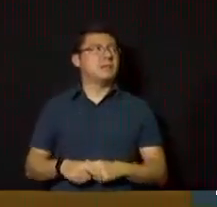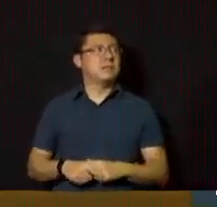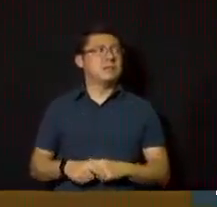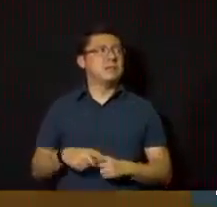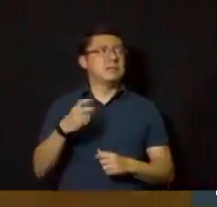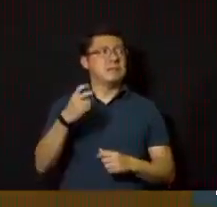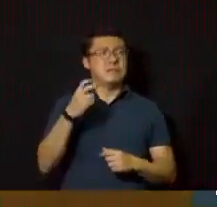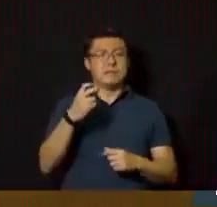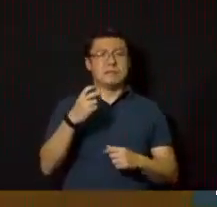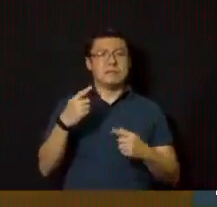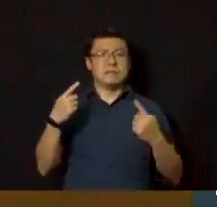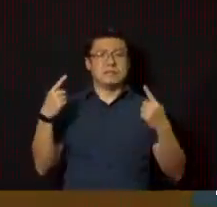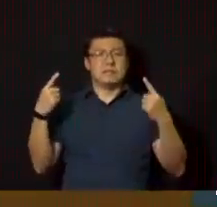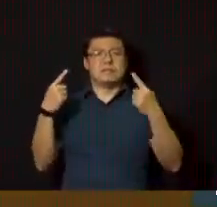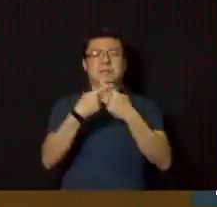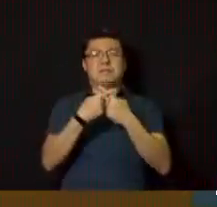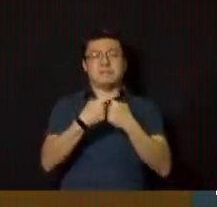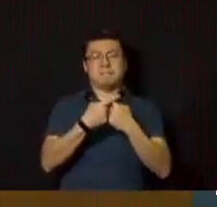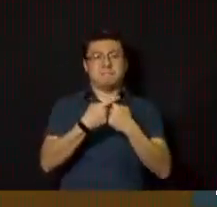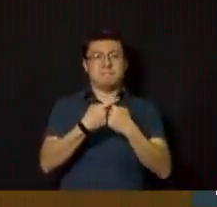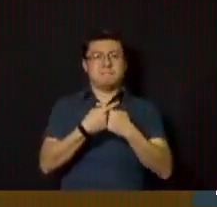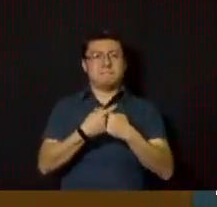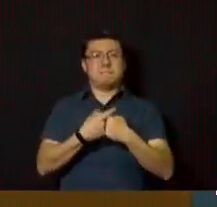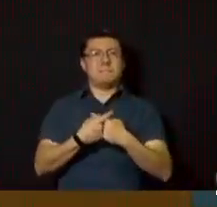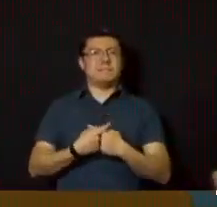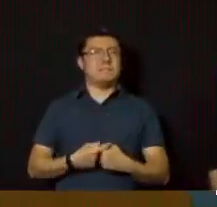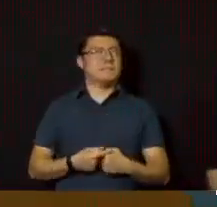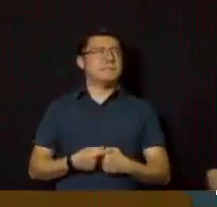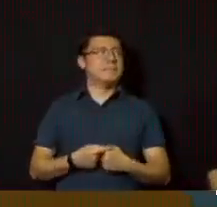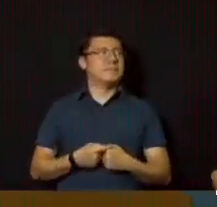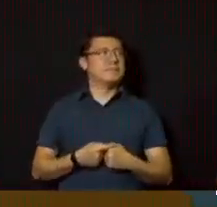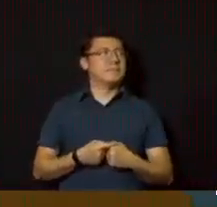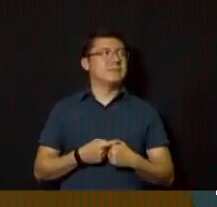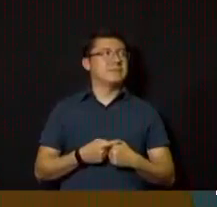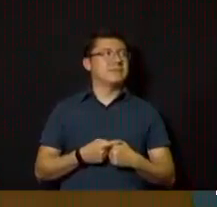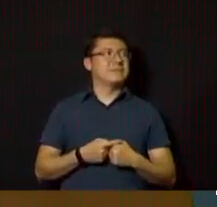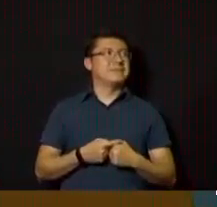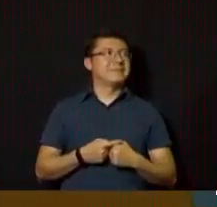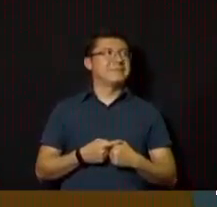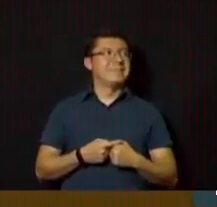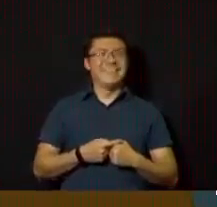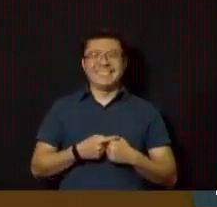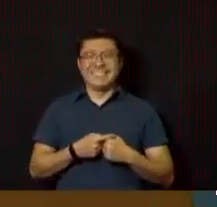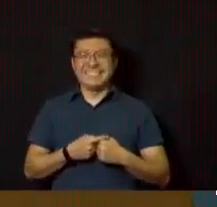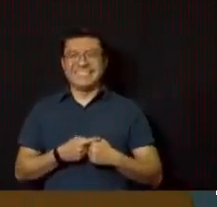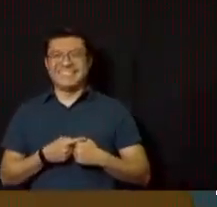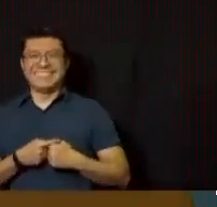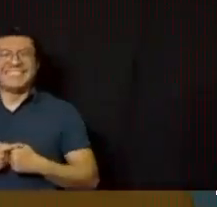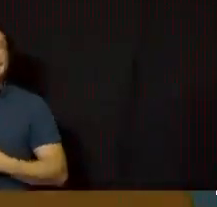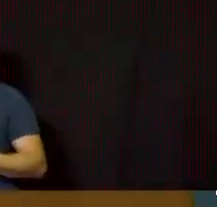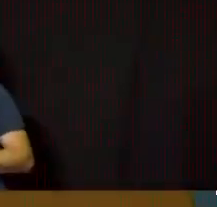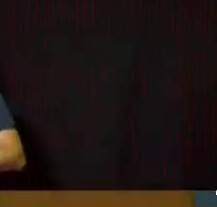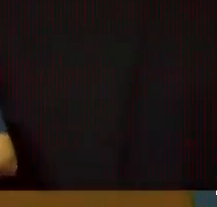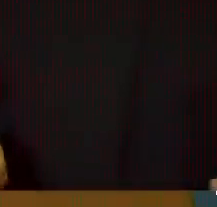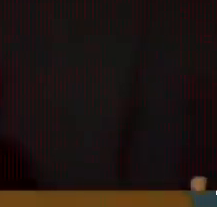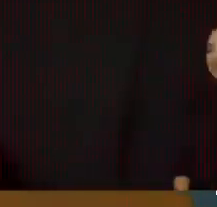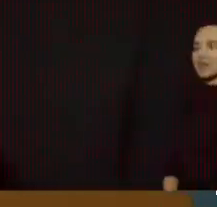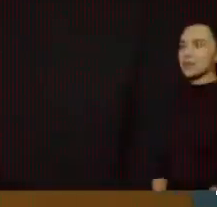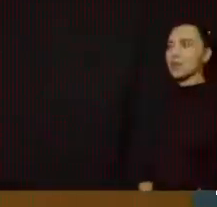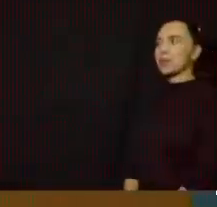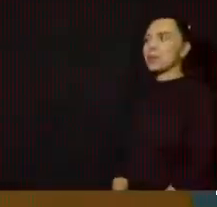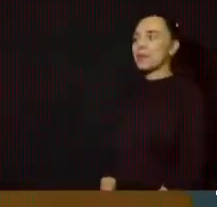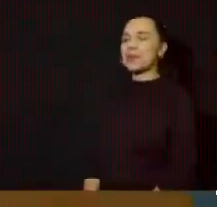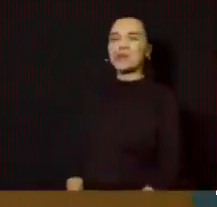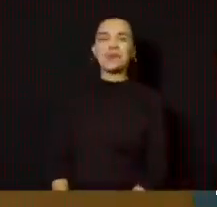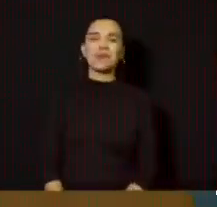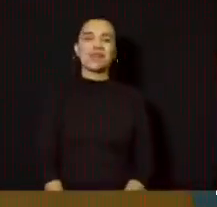Hasta me chocó y pensaba a veces eso, que por el dinero me pasa esto, por el